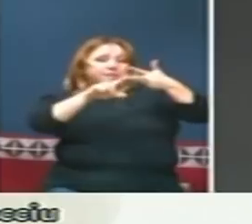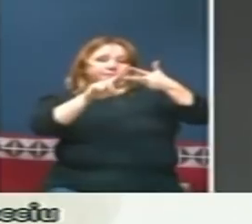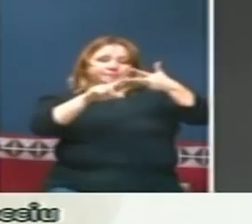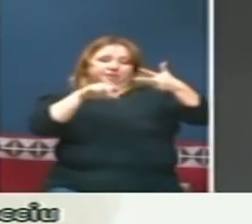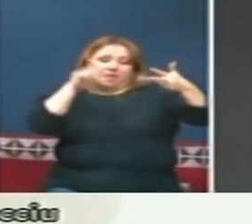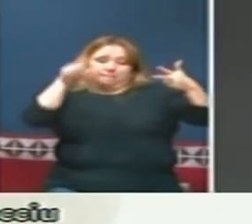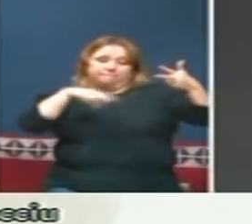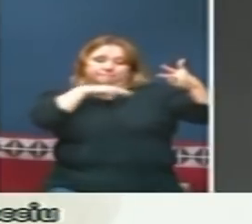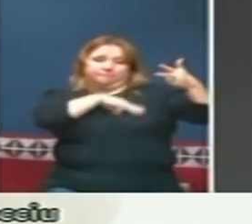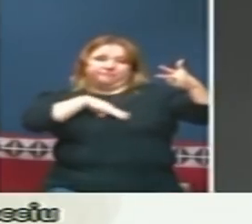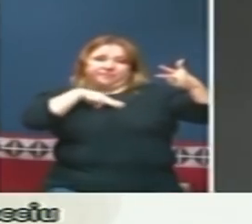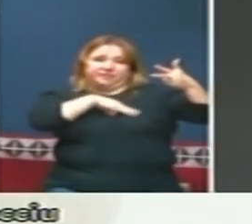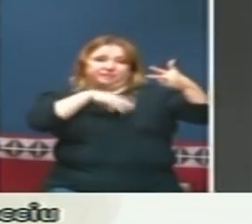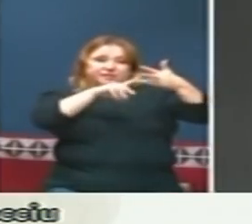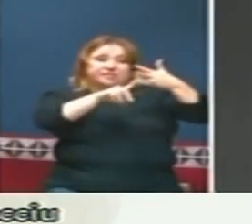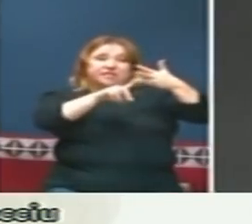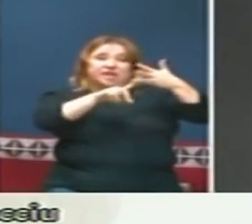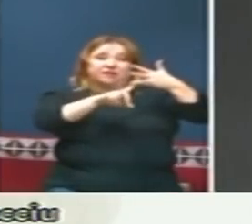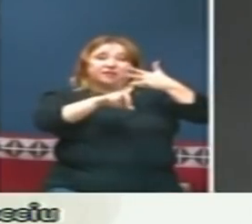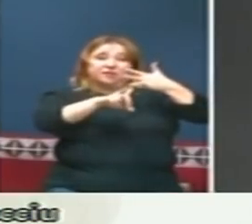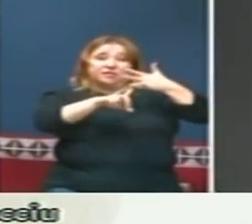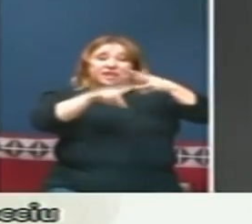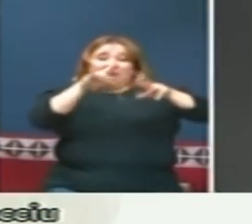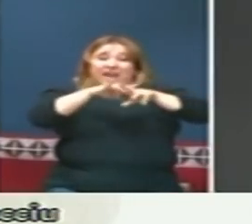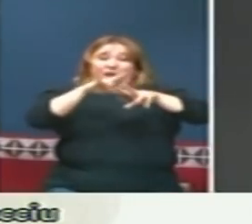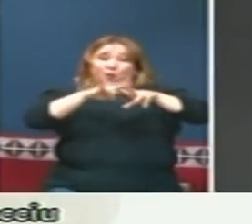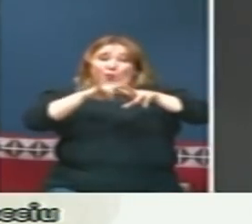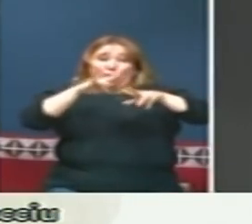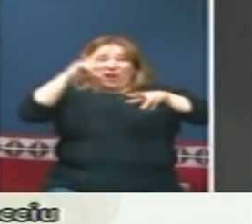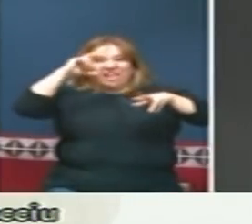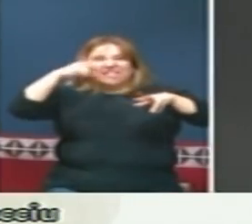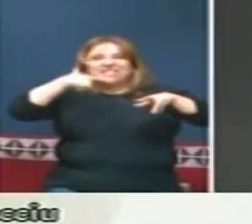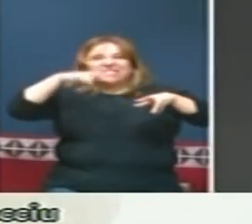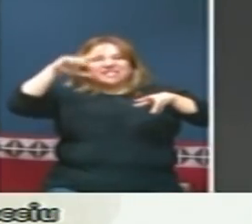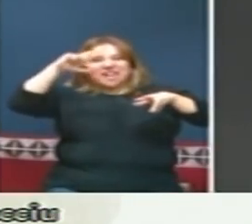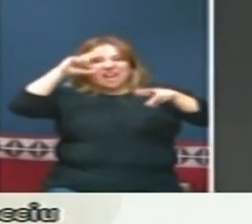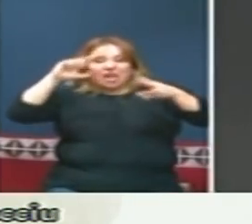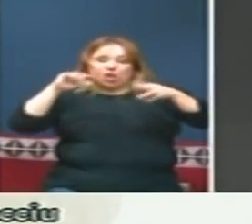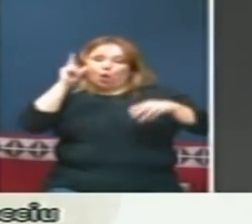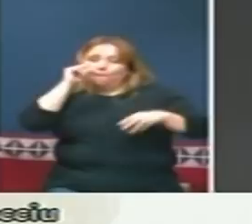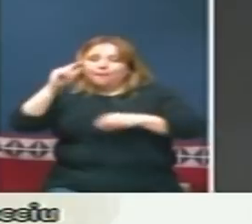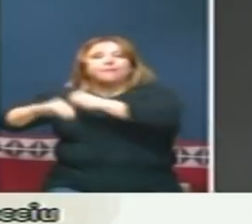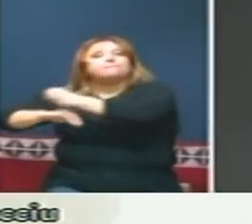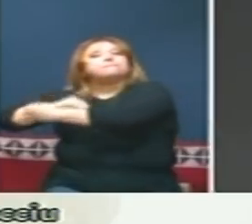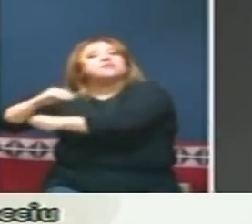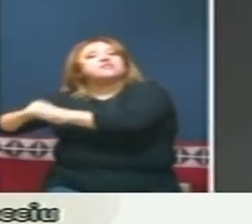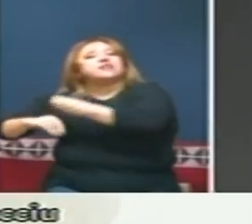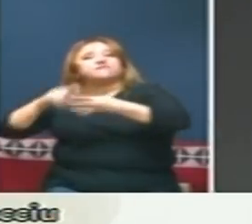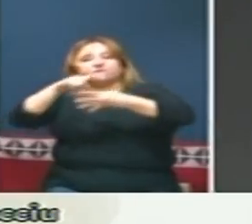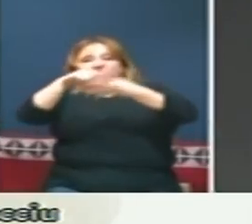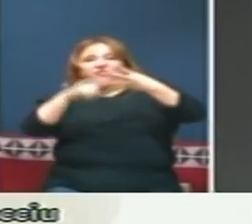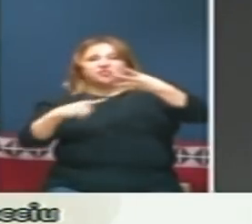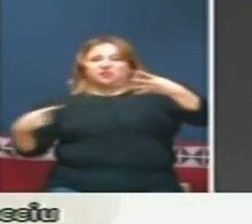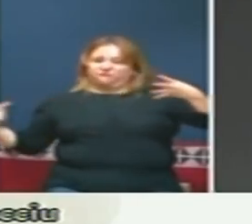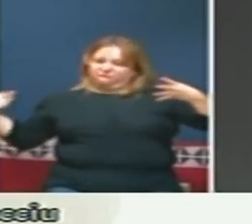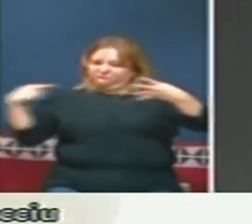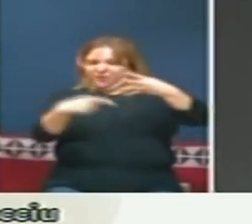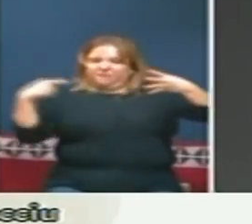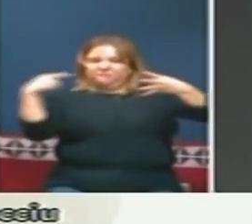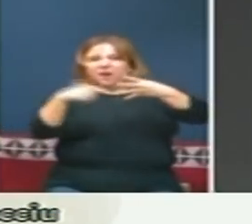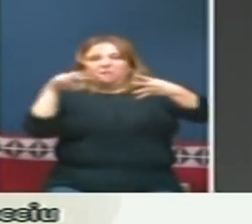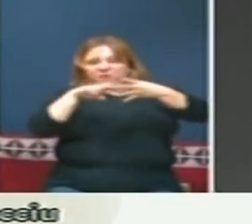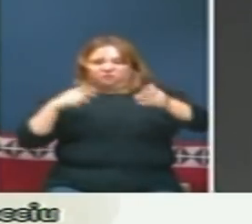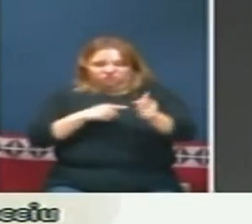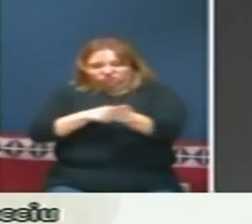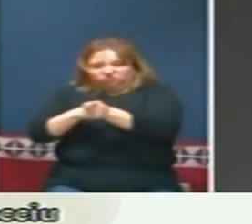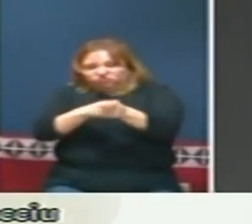misionero Fidei Donum, el catequista Wenceslao Pedernera, padre de familia, fueron insultados y